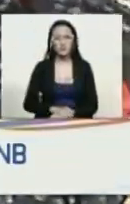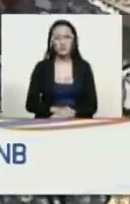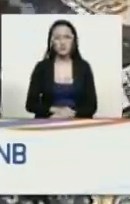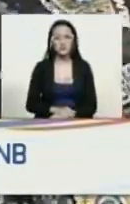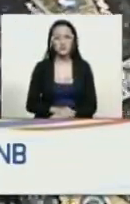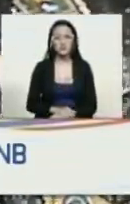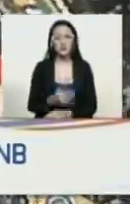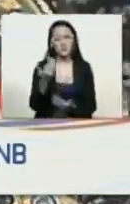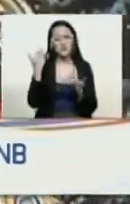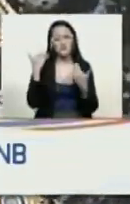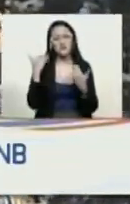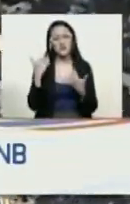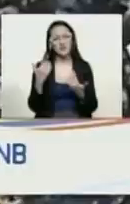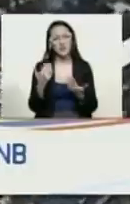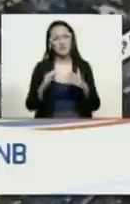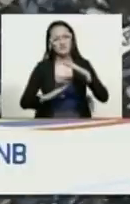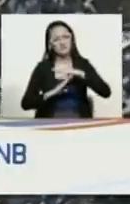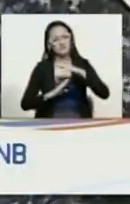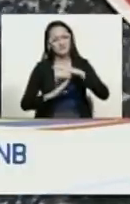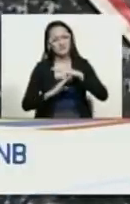Y él me enseñó que es el minimalismo,